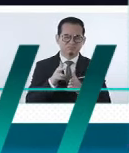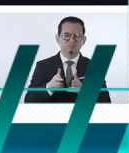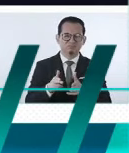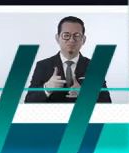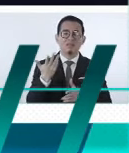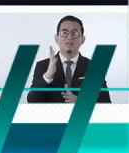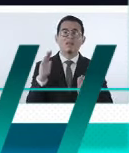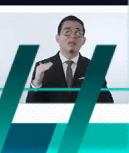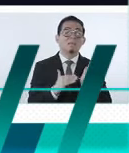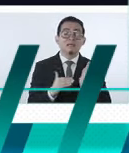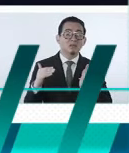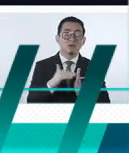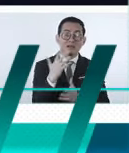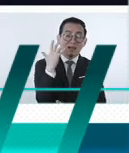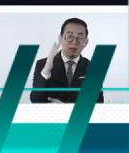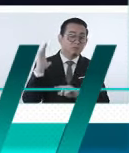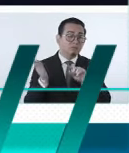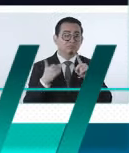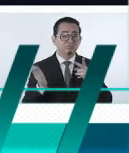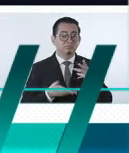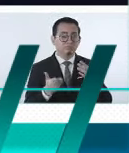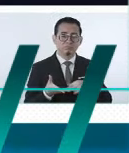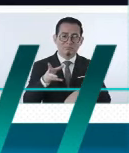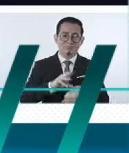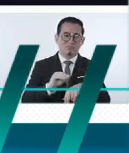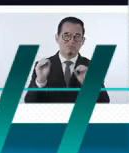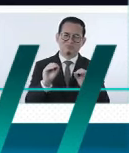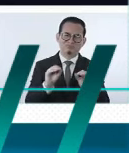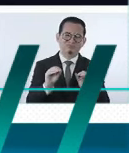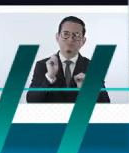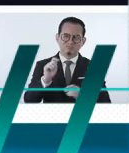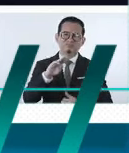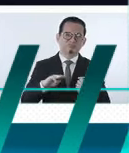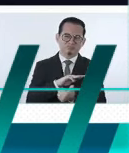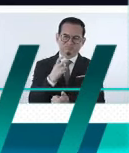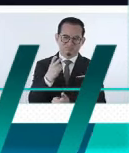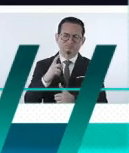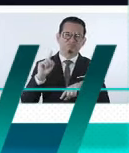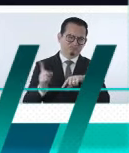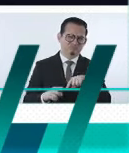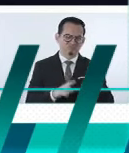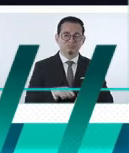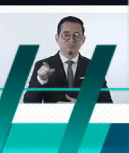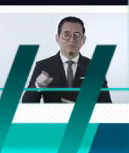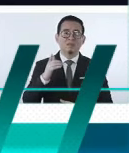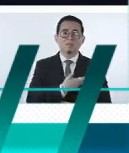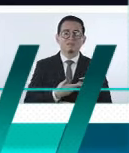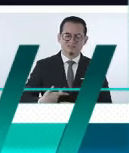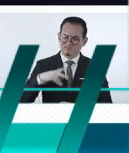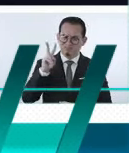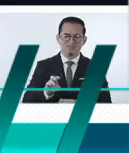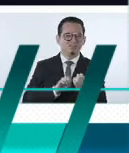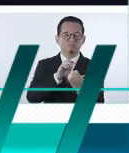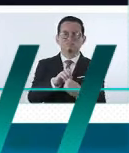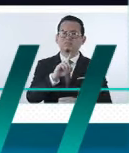estaba impactada, en los tramos que ya estaban impactados de Cancún a Tulum y de Mérida a